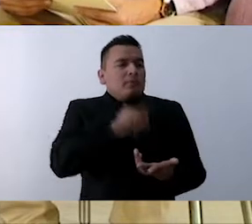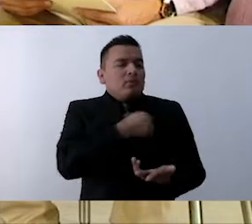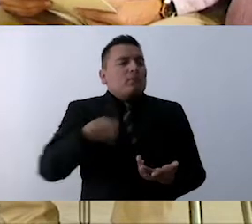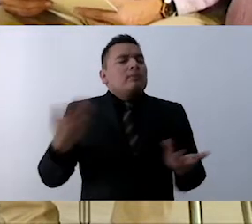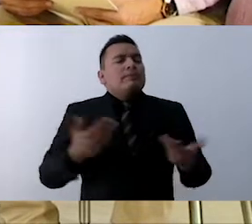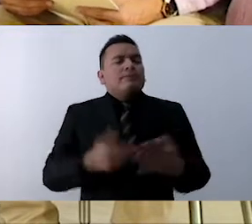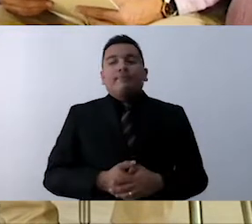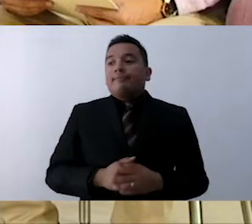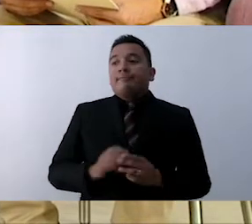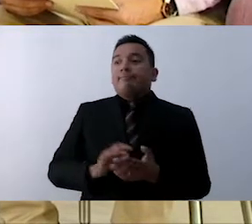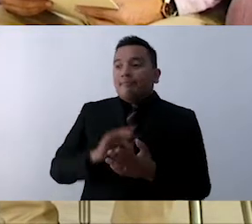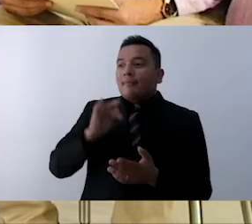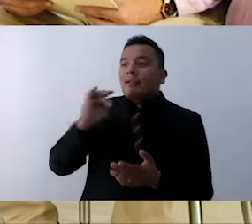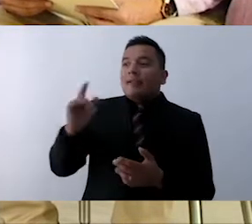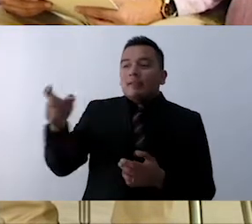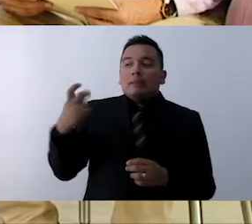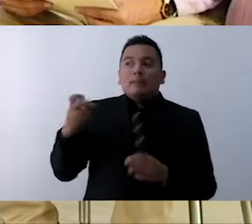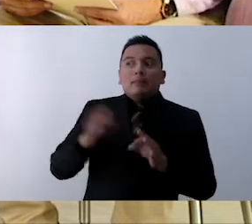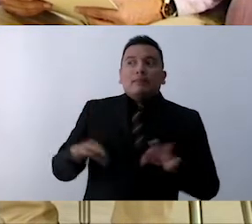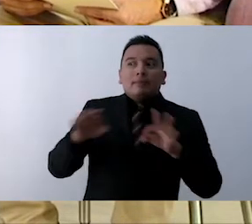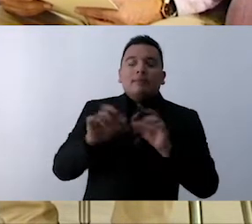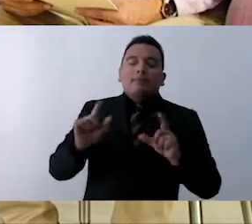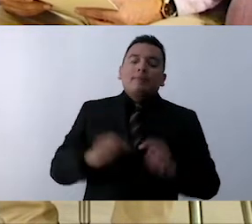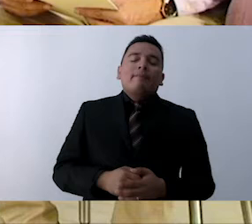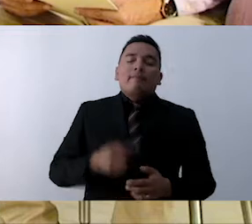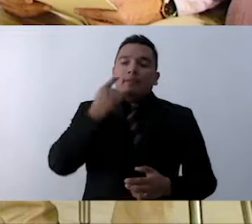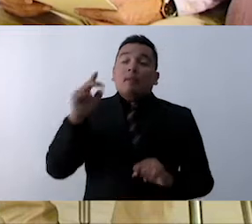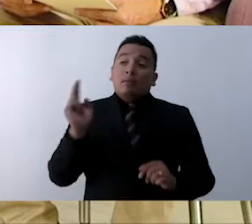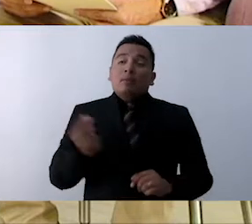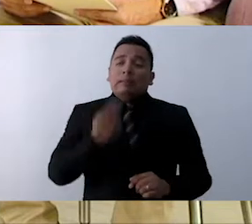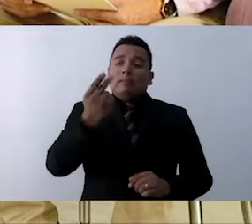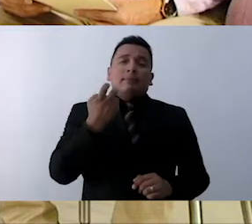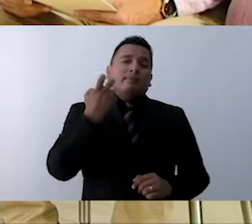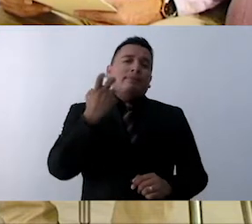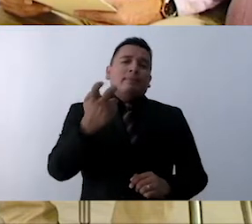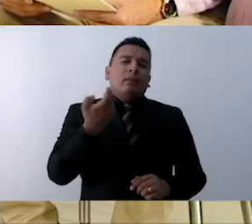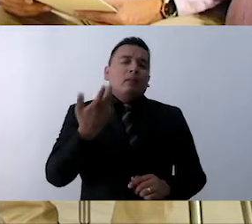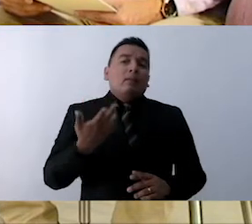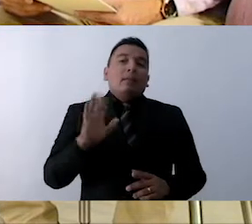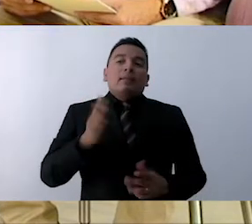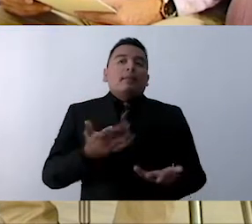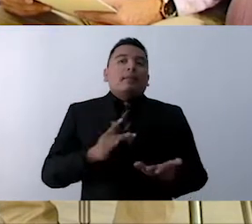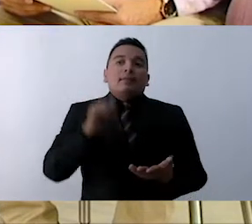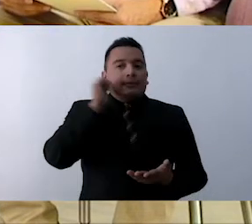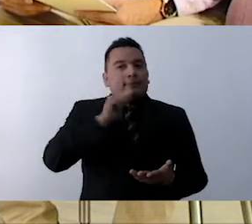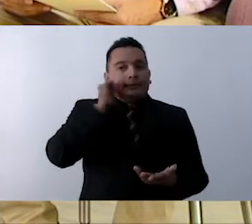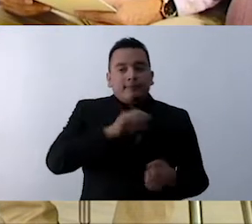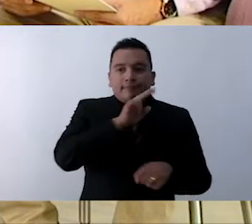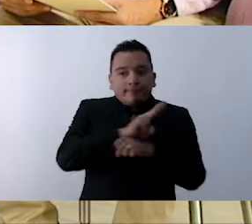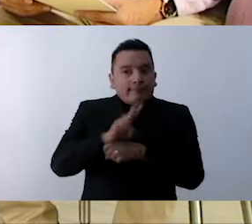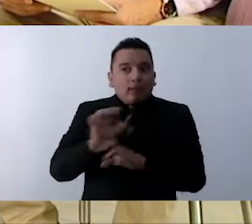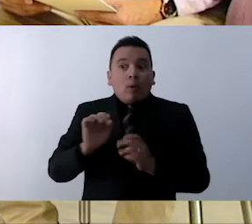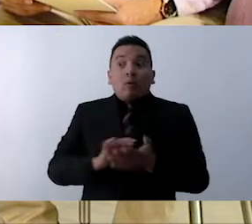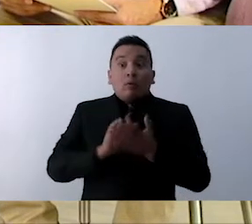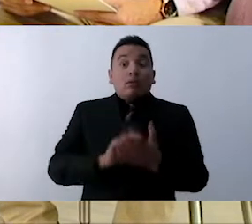como académico en varias de ellas. Claro. Muchísimas gracias, muy, muy importante tu pregunta también. Sin duda las universidades son actores